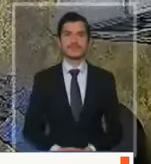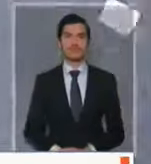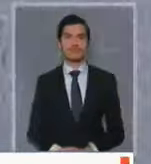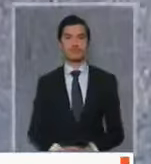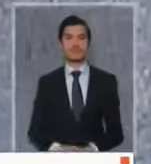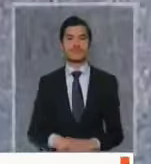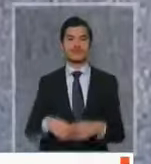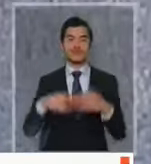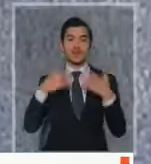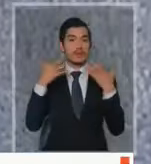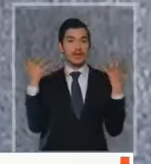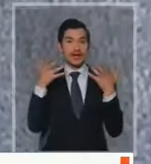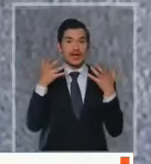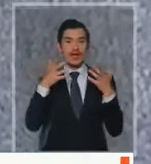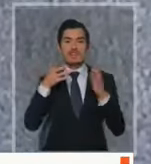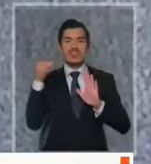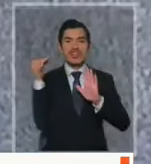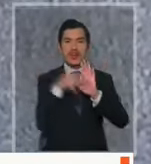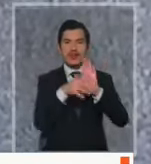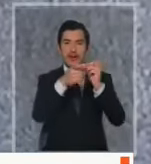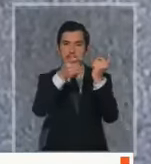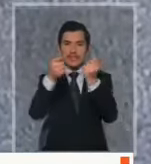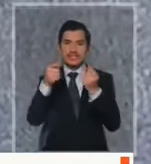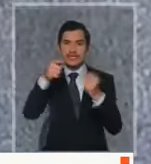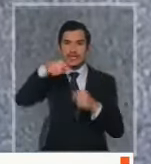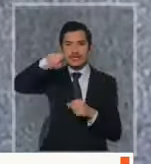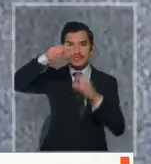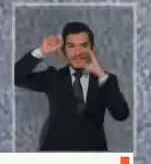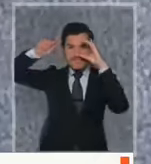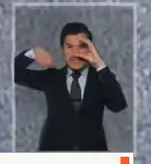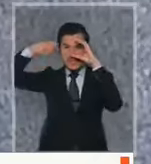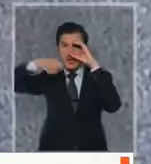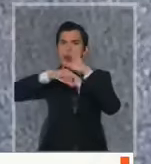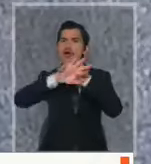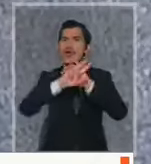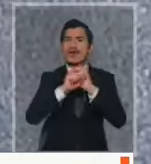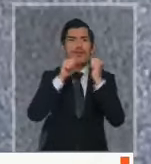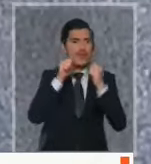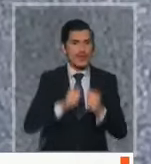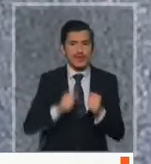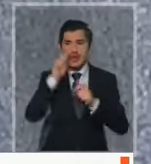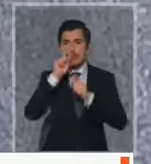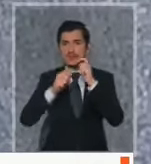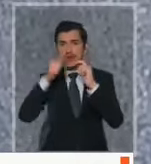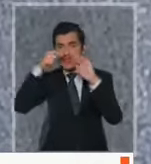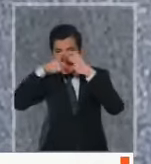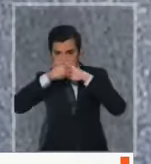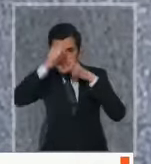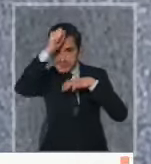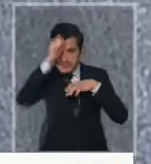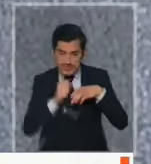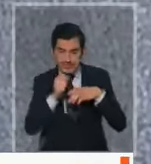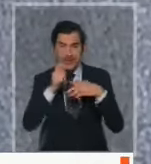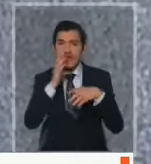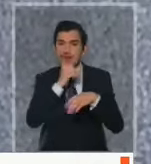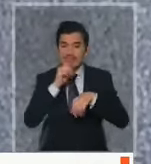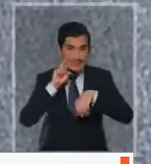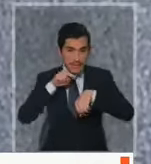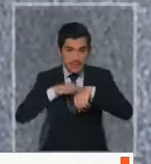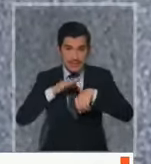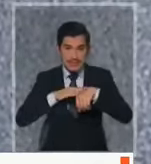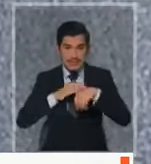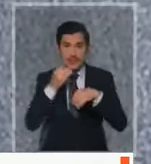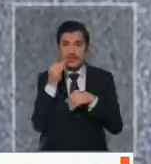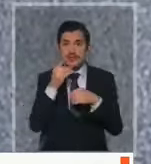Para presuntamente cometer delitos como estos, todo se puede robar. Quienes se encuentran en este casino clandestino quedaron literalmente con lo